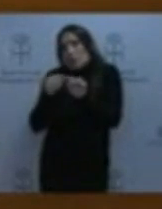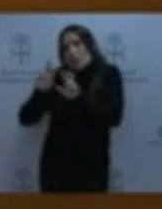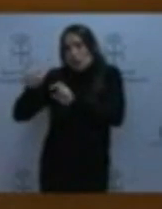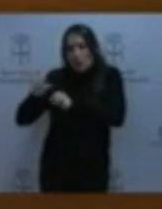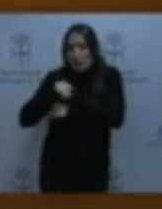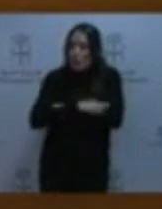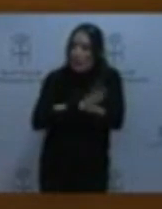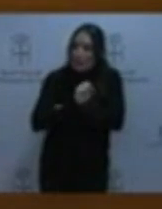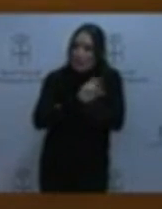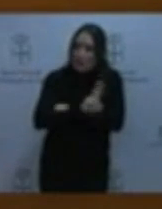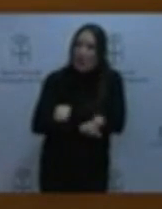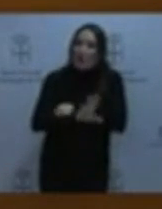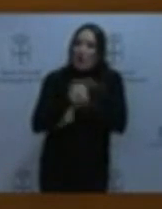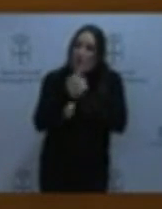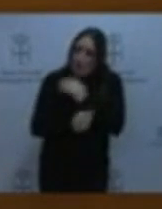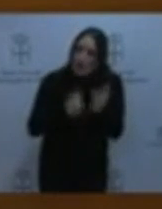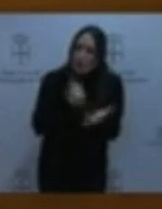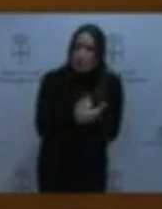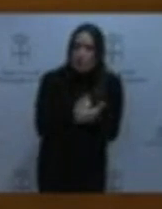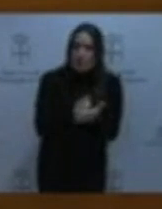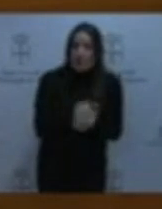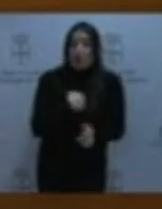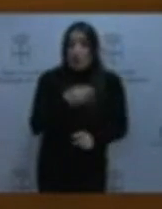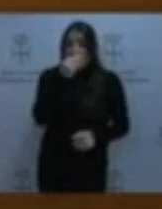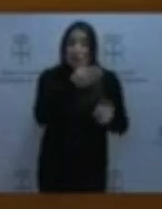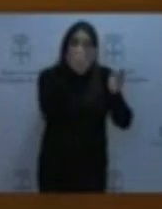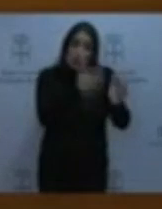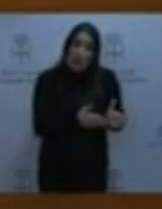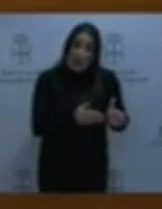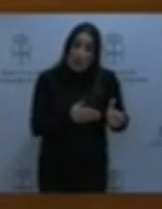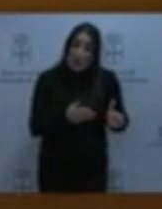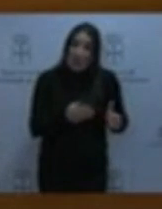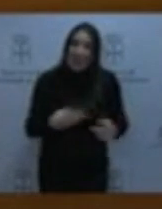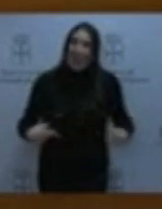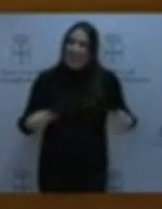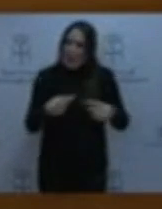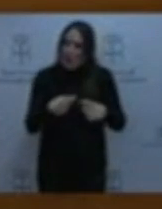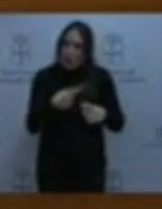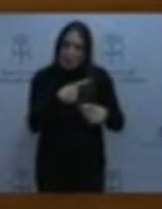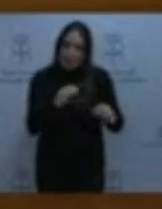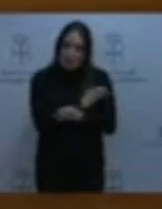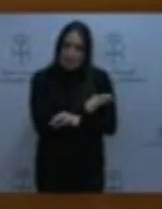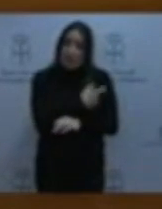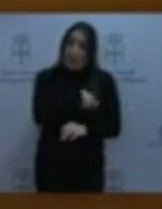entiendo, pero, insisto, yo creo que usted se ha equivocado de enemigo en España